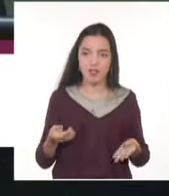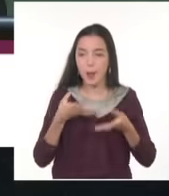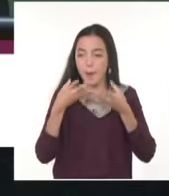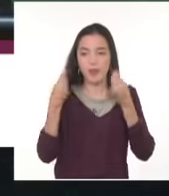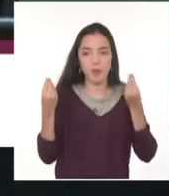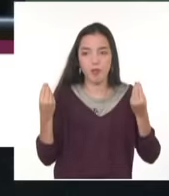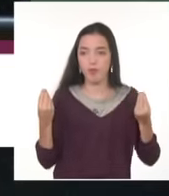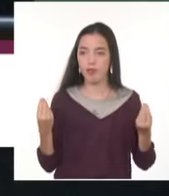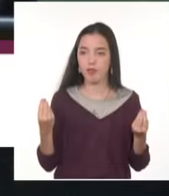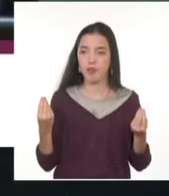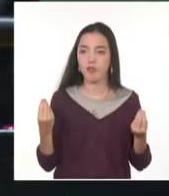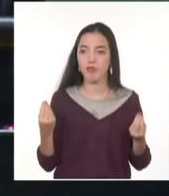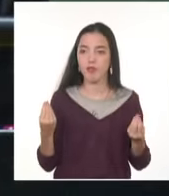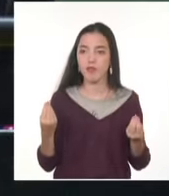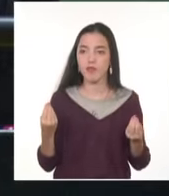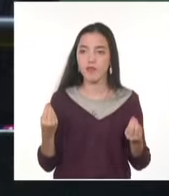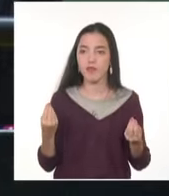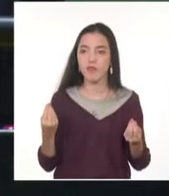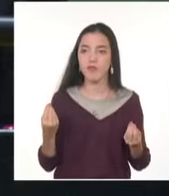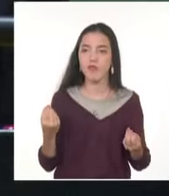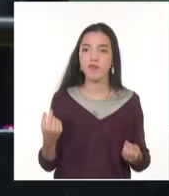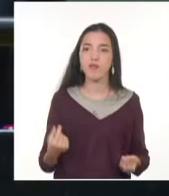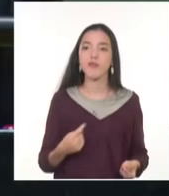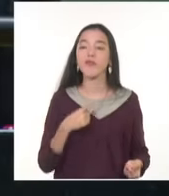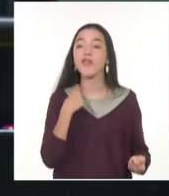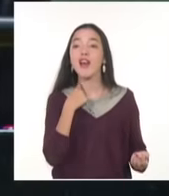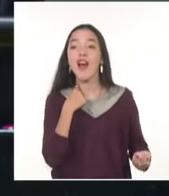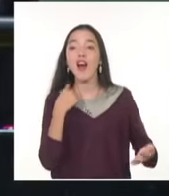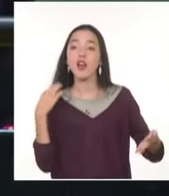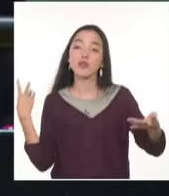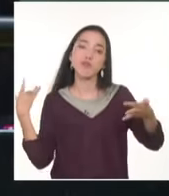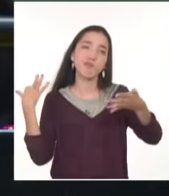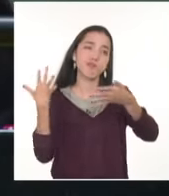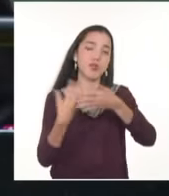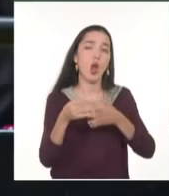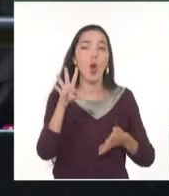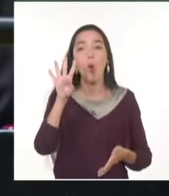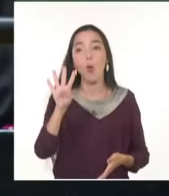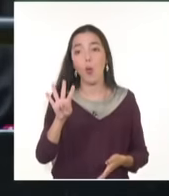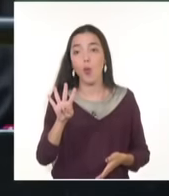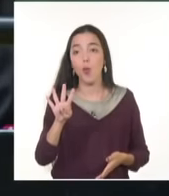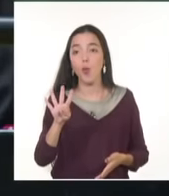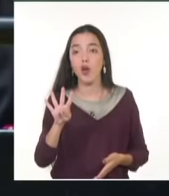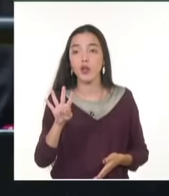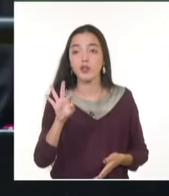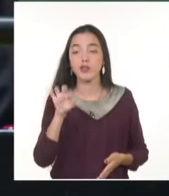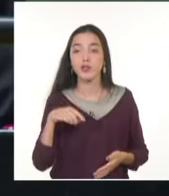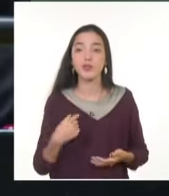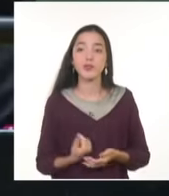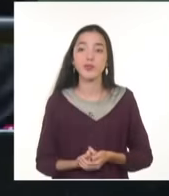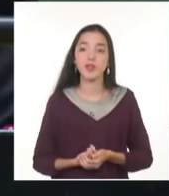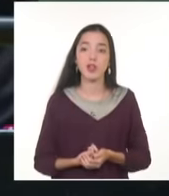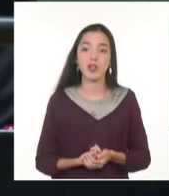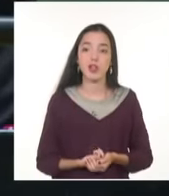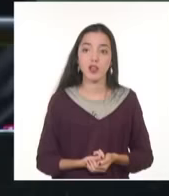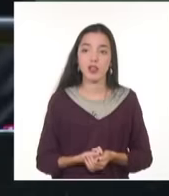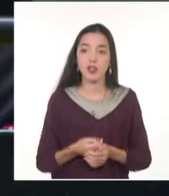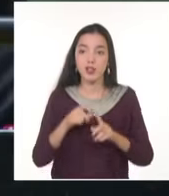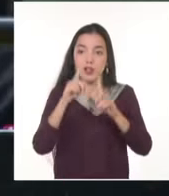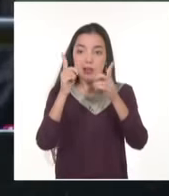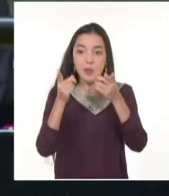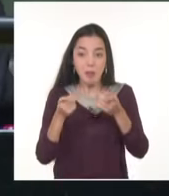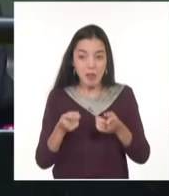Forbes, solo en los últimos 4 años el patrimonio conjunto de las